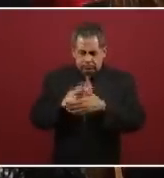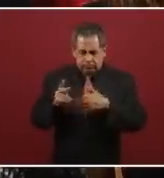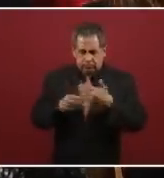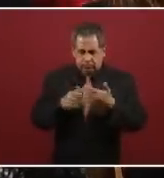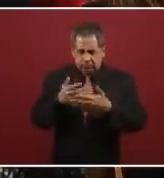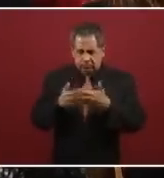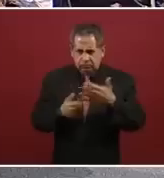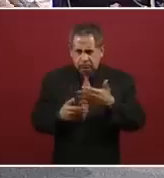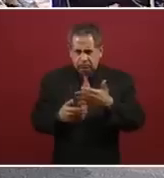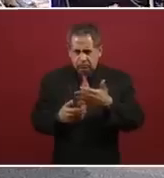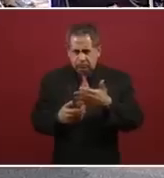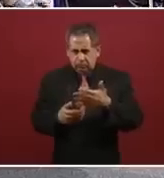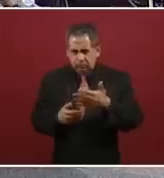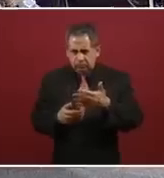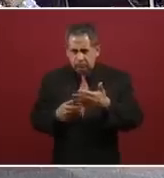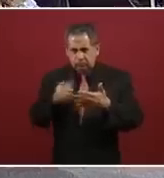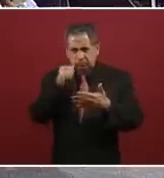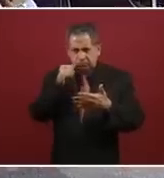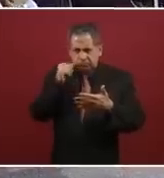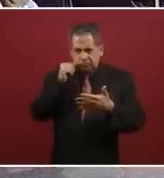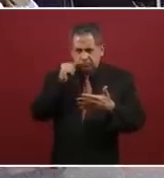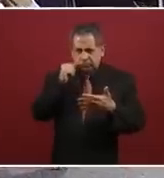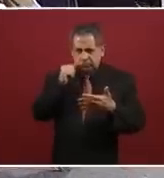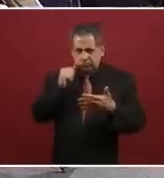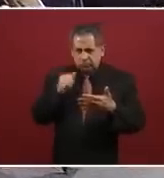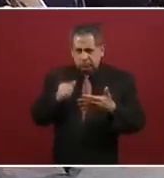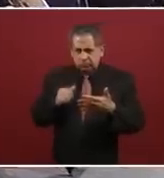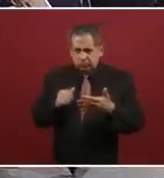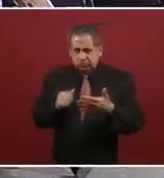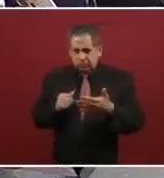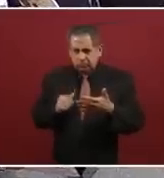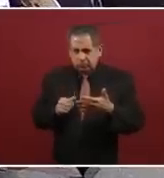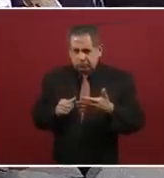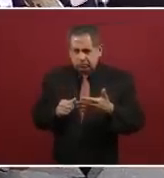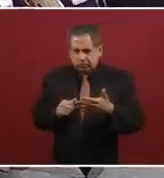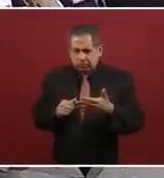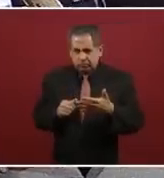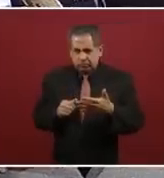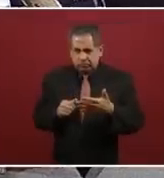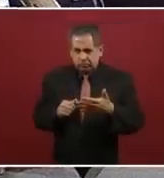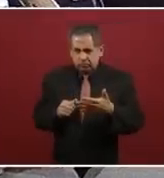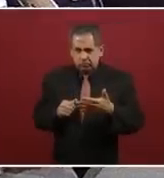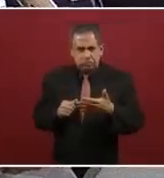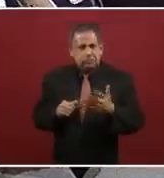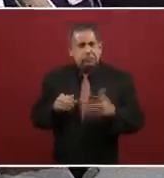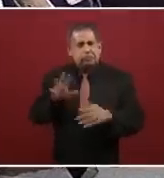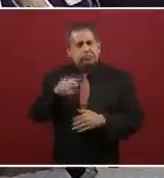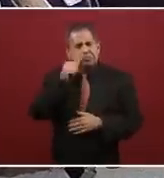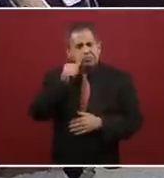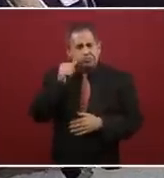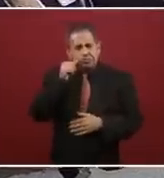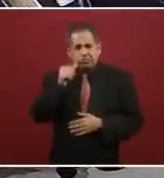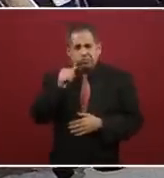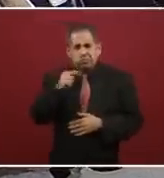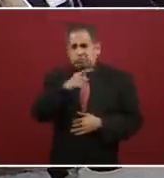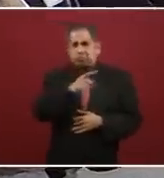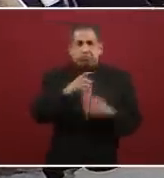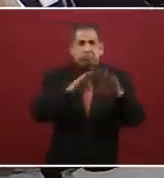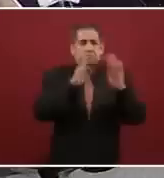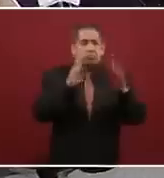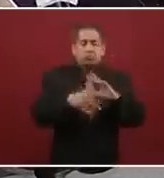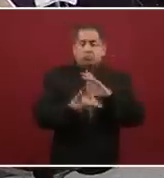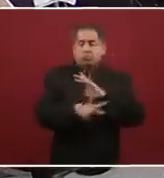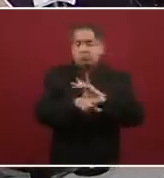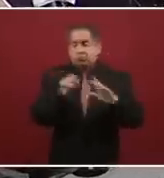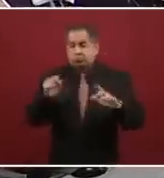ver, nada más. Si fue el día de ayer. Acércalo. Perdón. Sí. Si el día de ayer fue saqueada una bodega y un camión